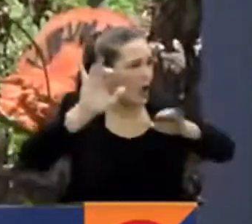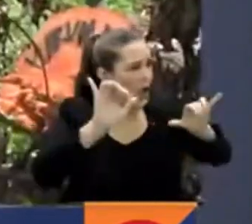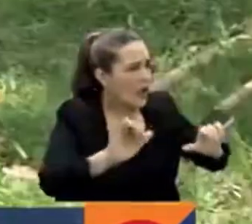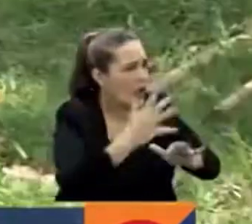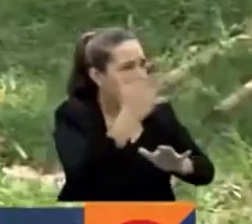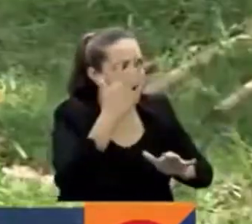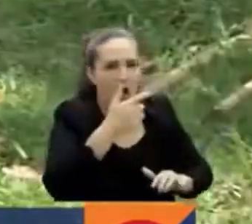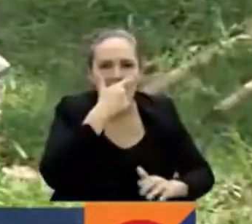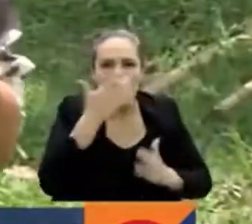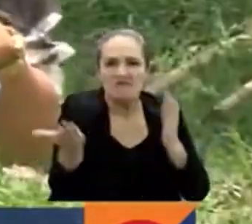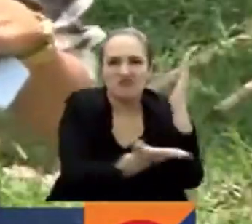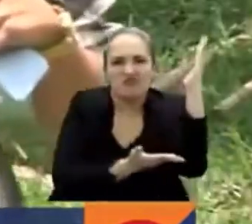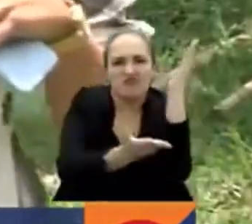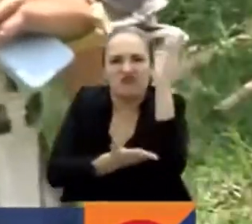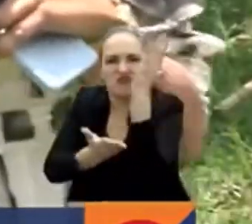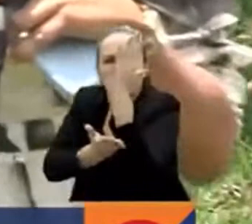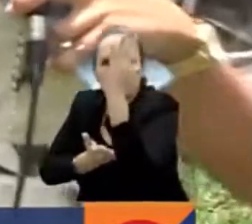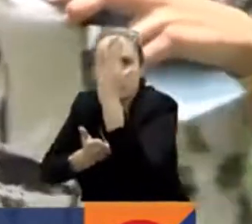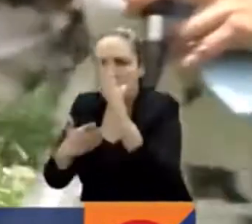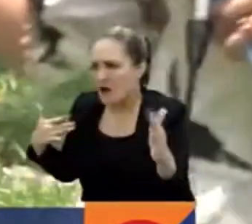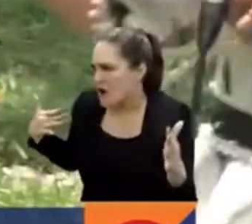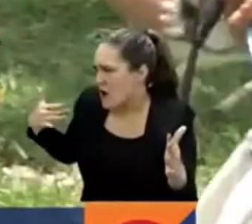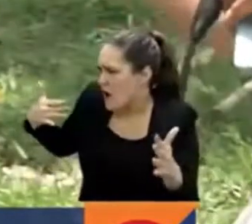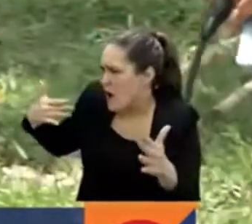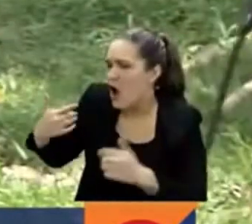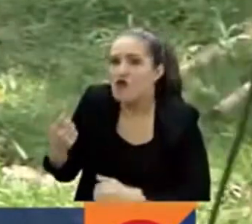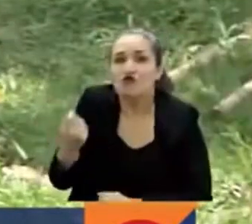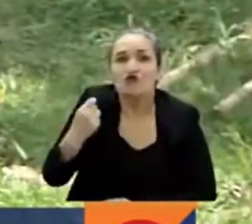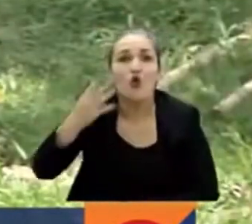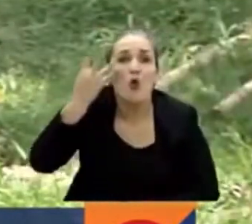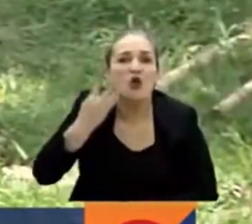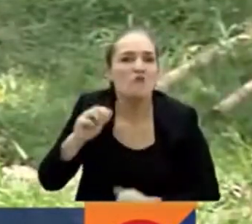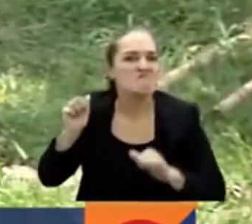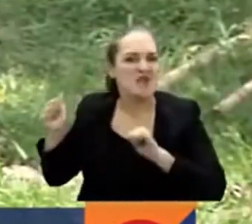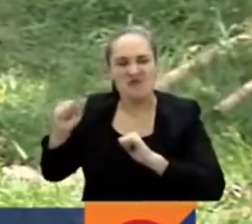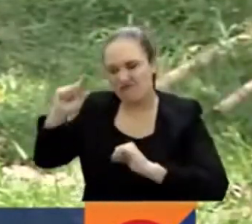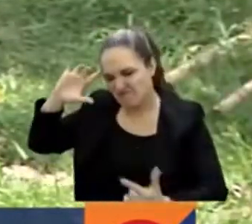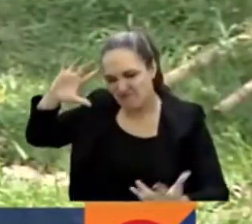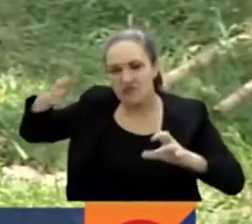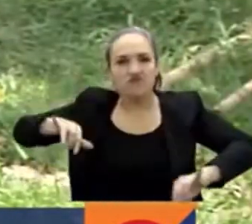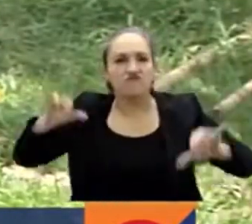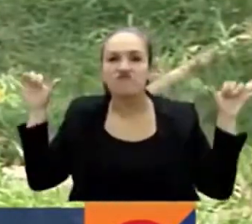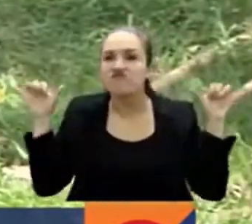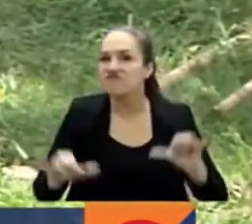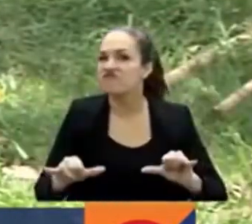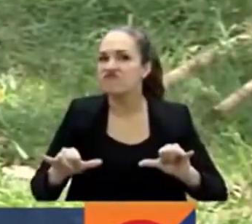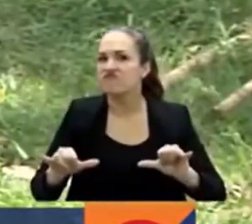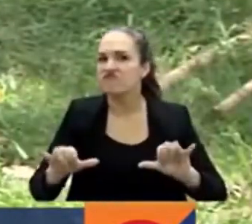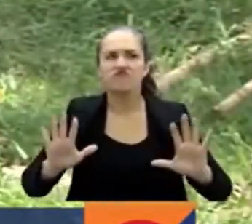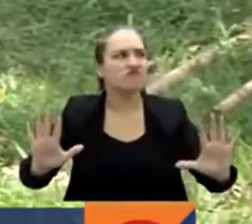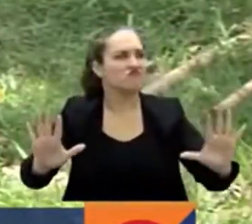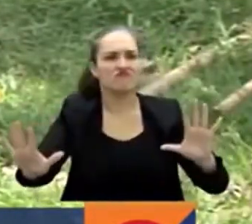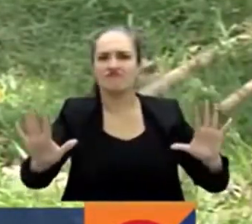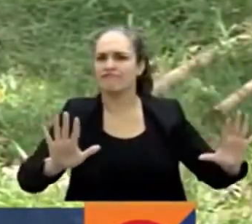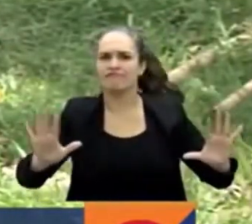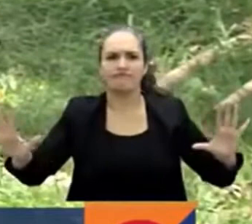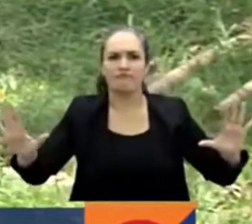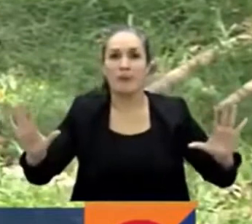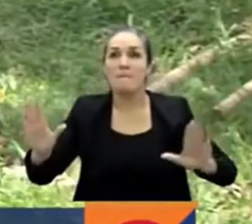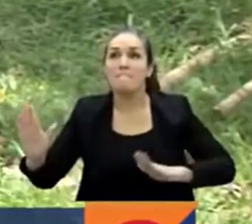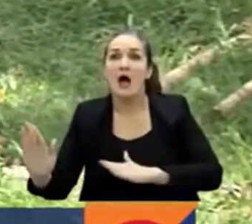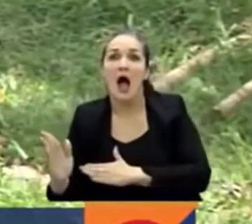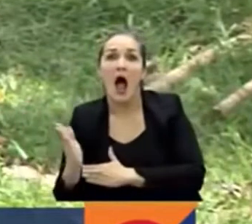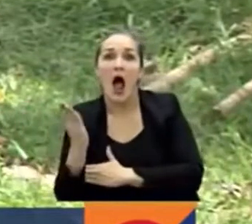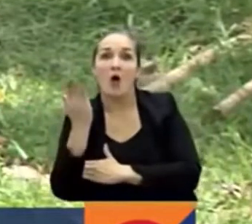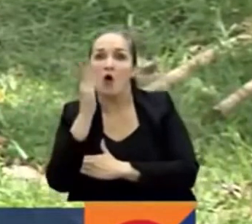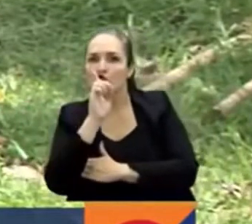ambiental. Mire, fue hasta dentro de 4 días, como usted lo acaba de decir, que ellos mismos se instalaron en este lugar, porque también han manifestado que en horas de la madrugada